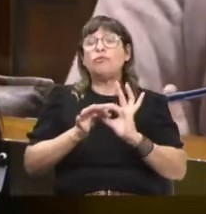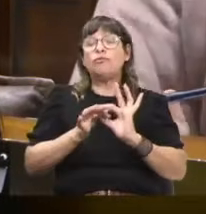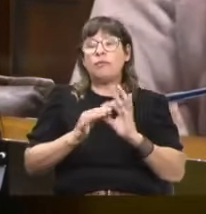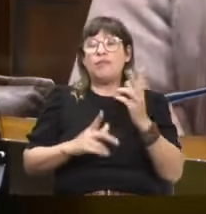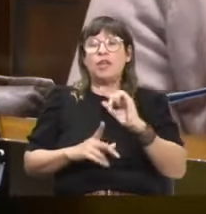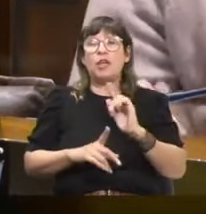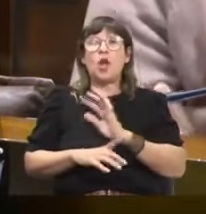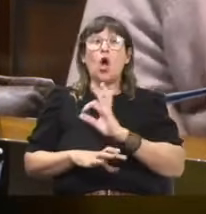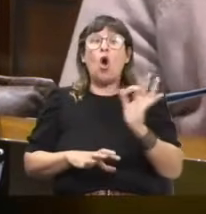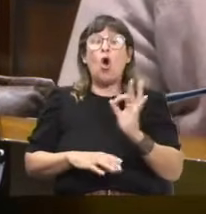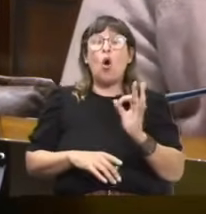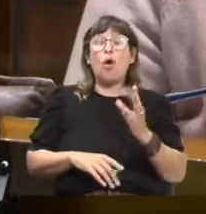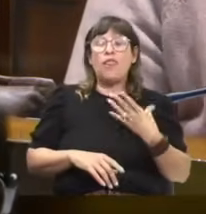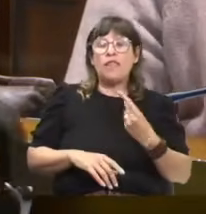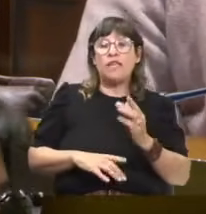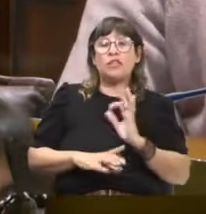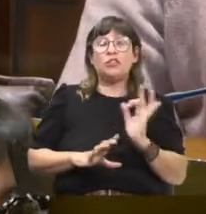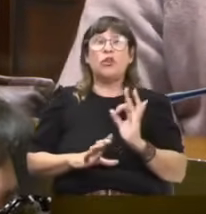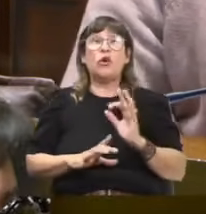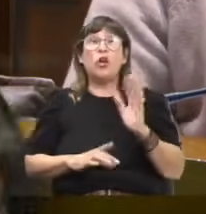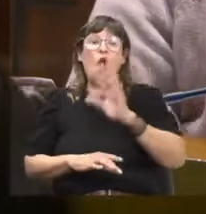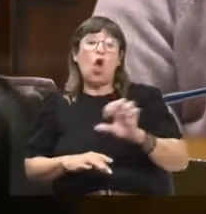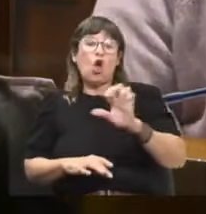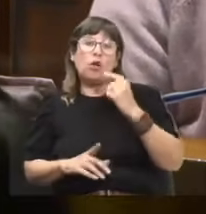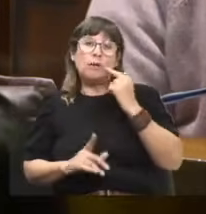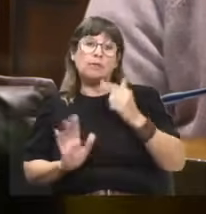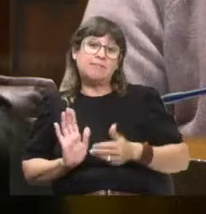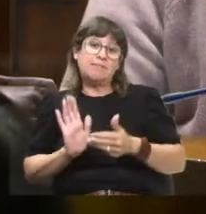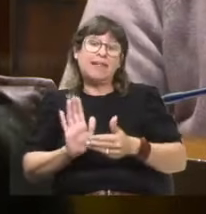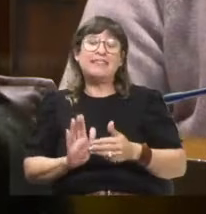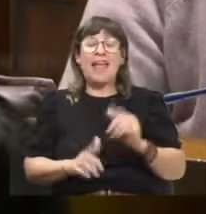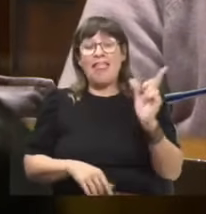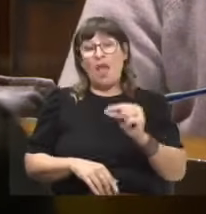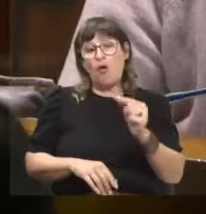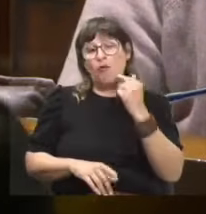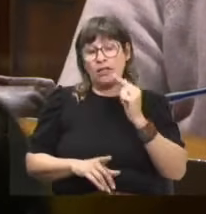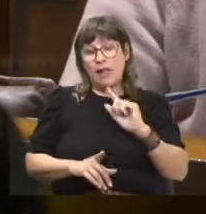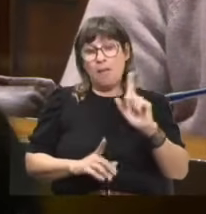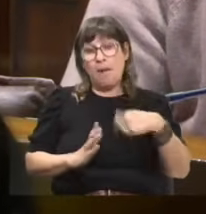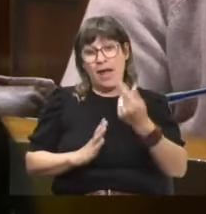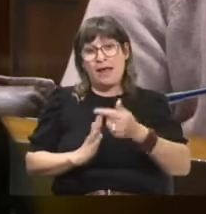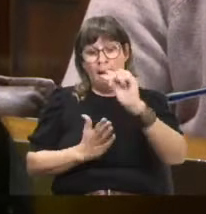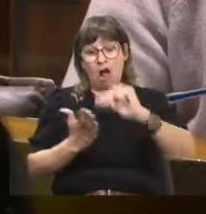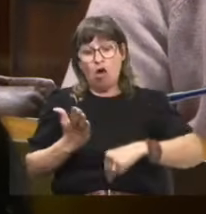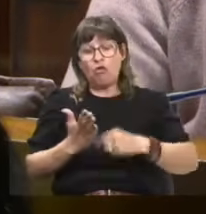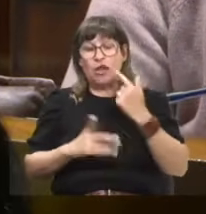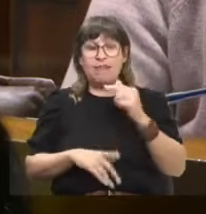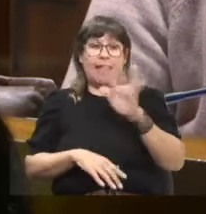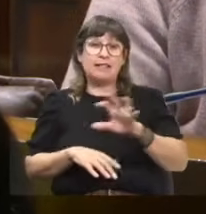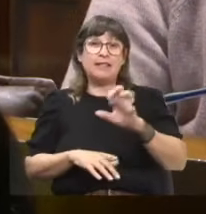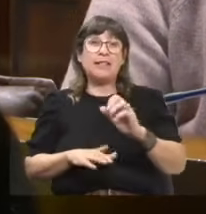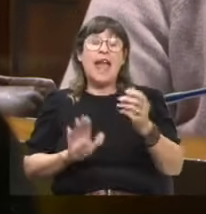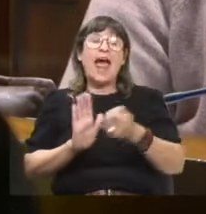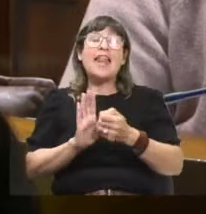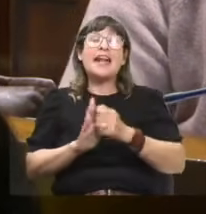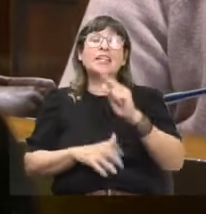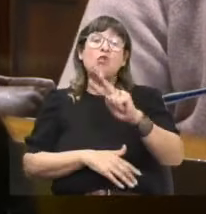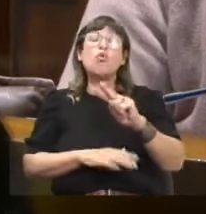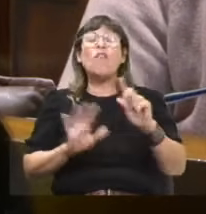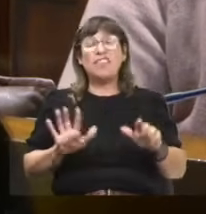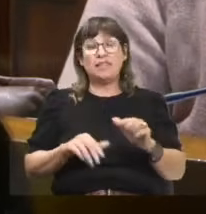o dependencia con empresas que presenten ofertas para contratar con el organismo es el artículo 27.